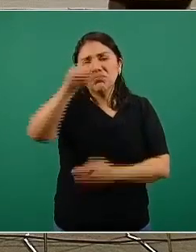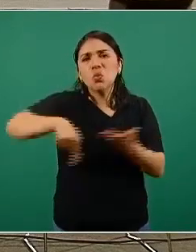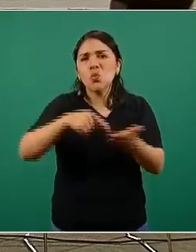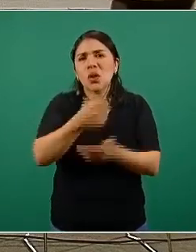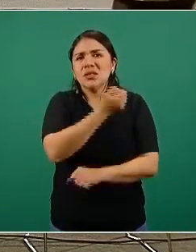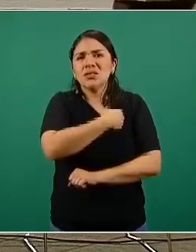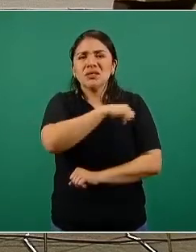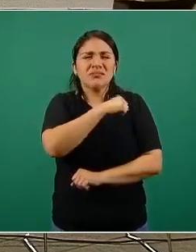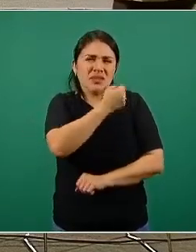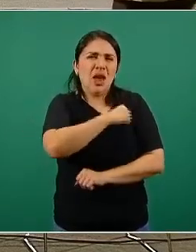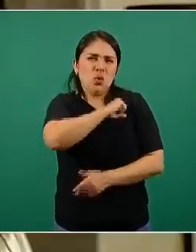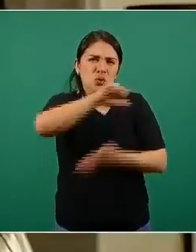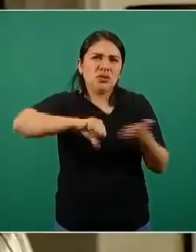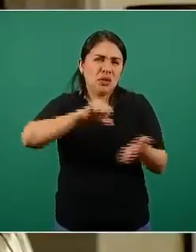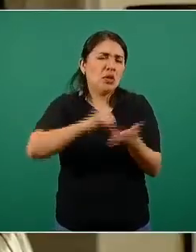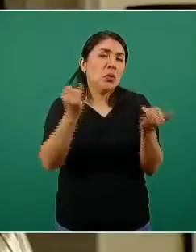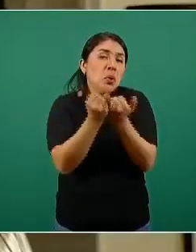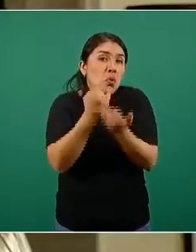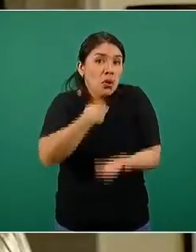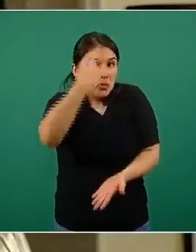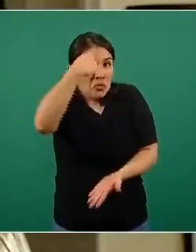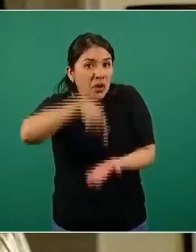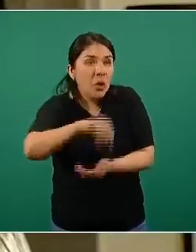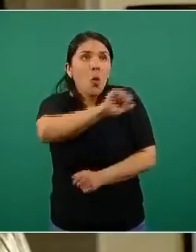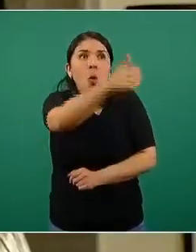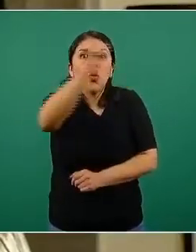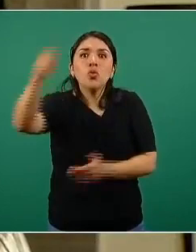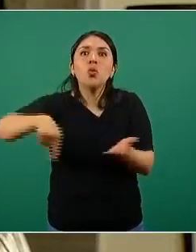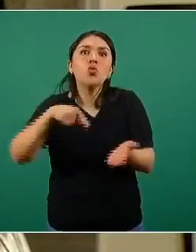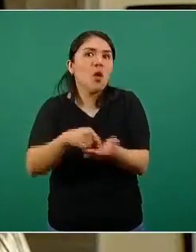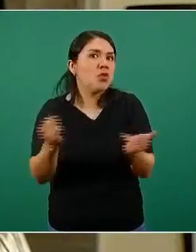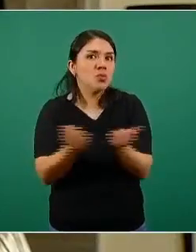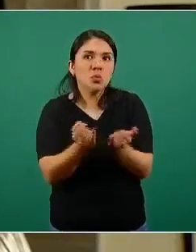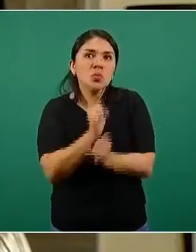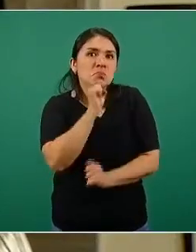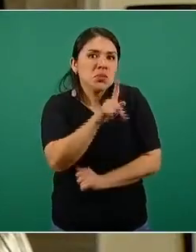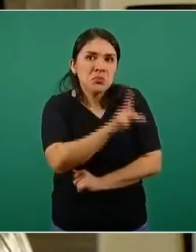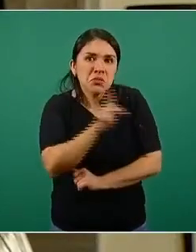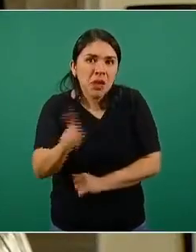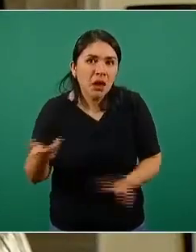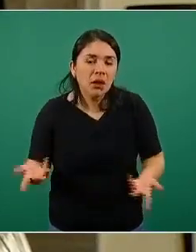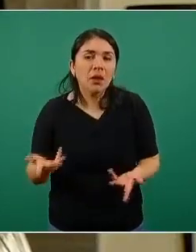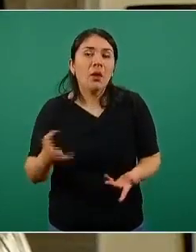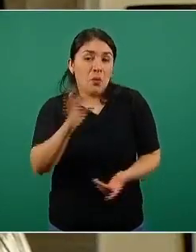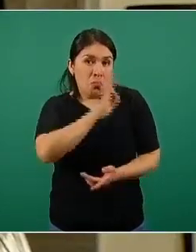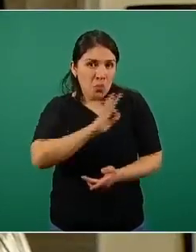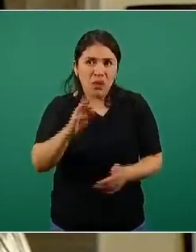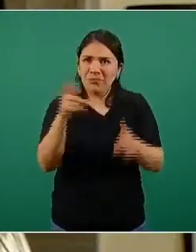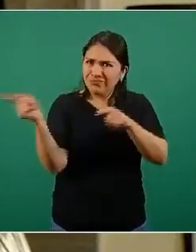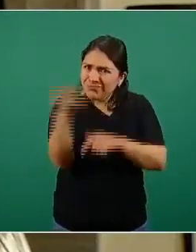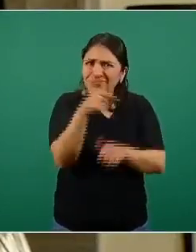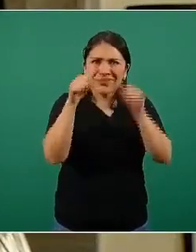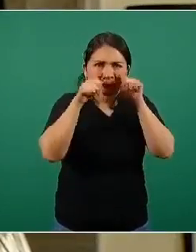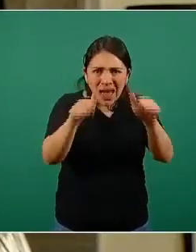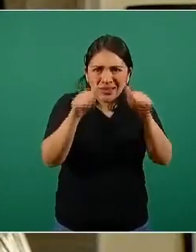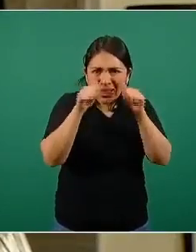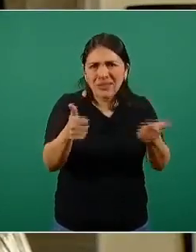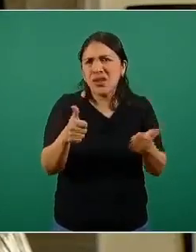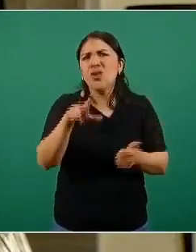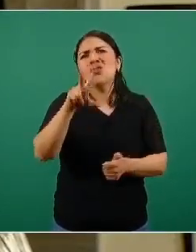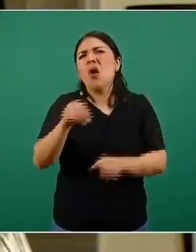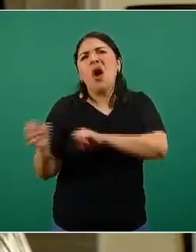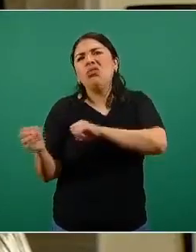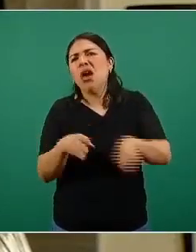imagino que en situaciones similares estarán otros centros de salud también. Si pudieran atenderlos también, no